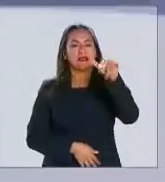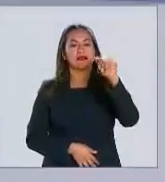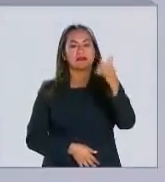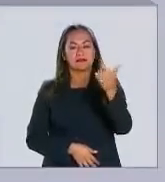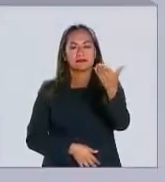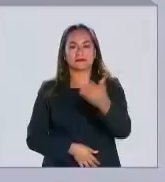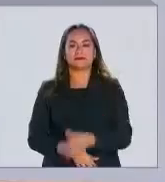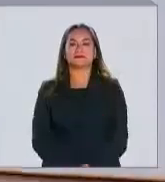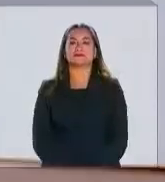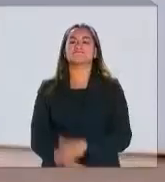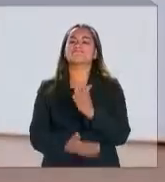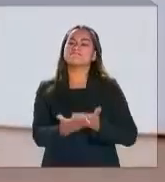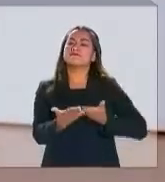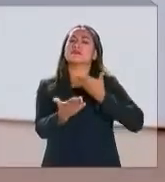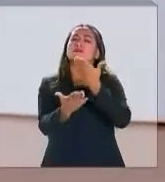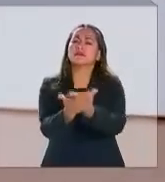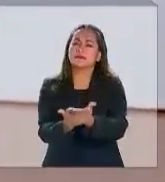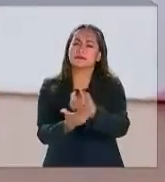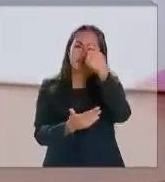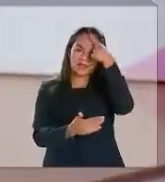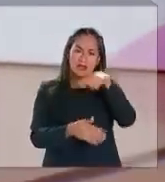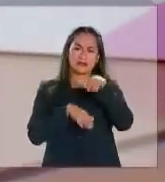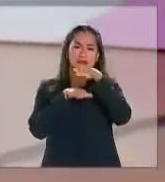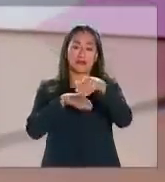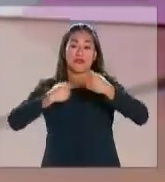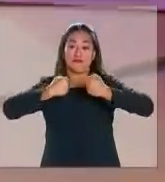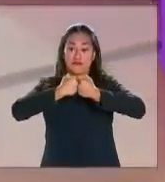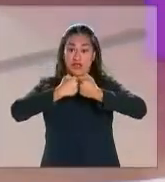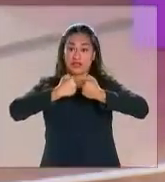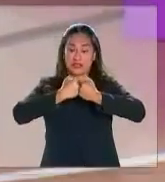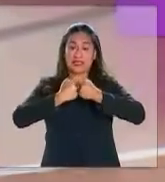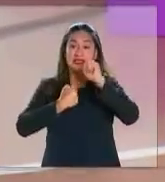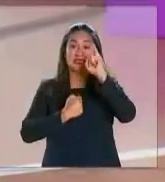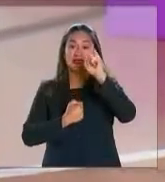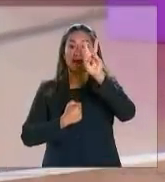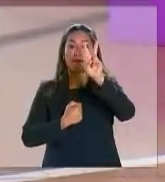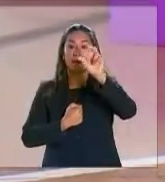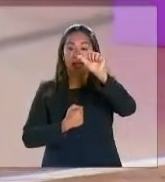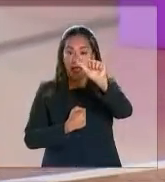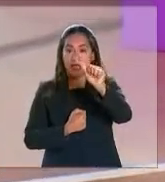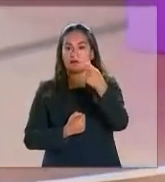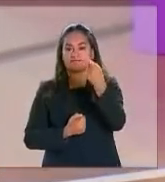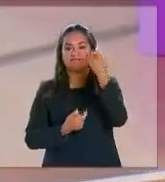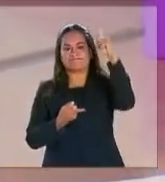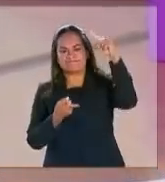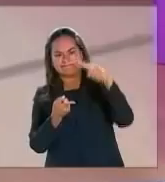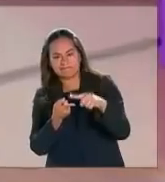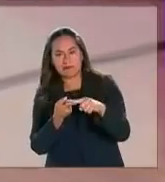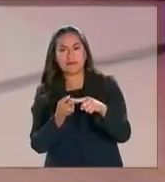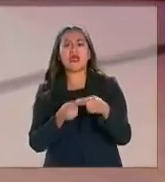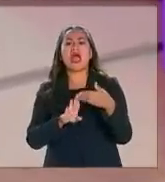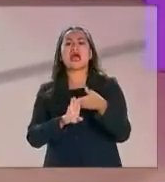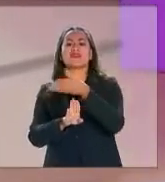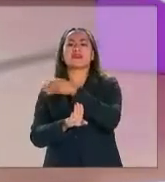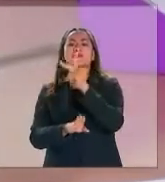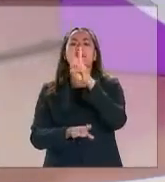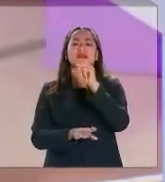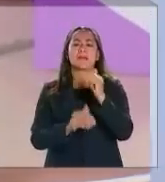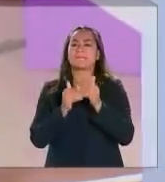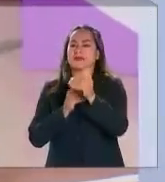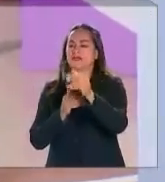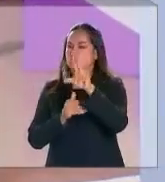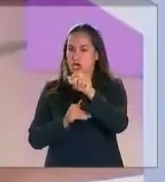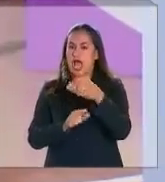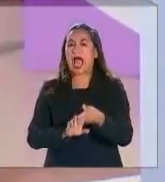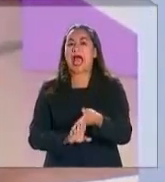para el caso específico de la frontera bajar el iva a la mitad como estaba antes de que el pri lo aumentará y un plan nacional